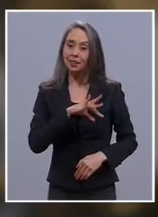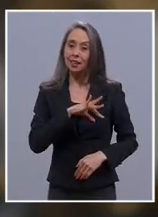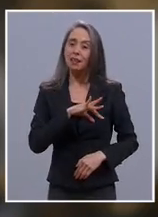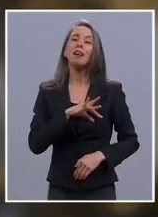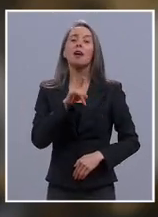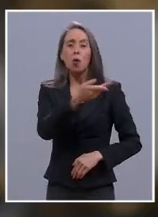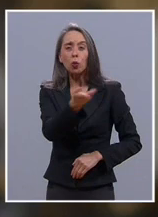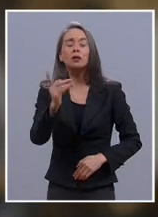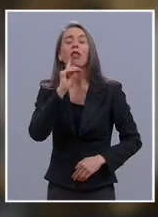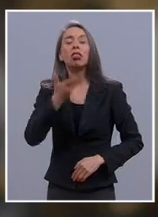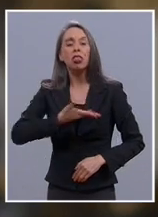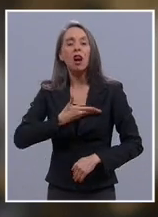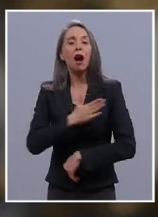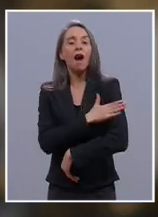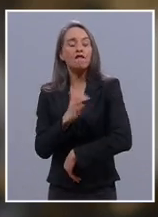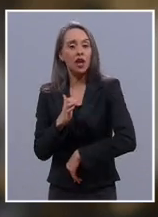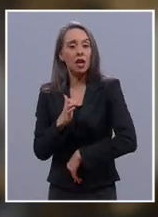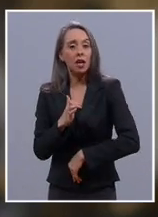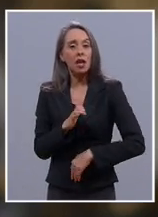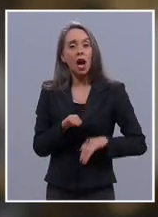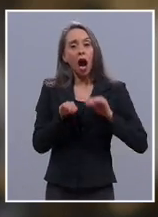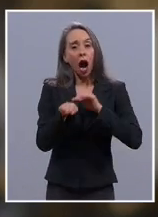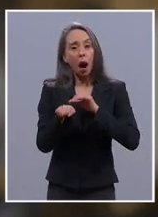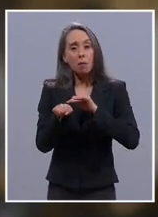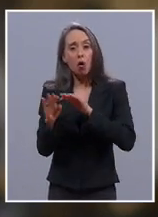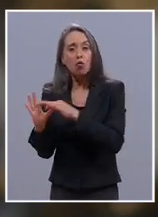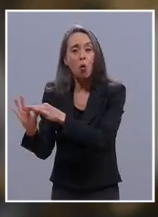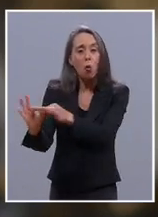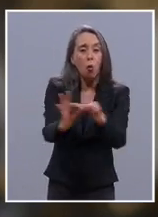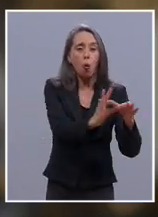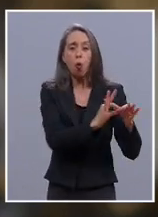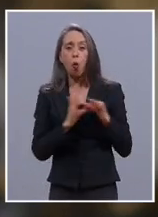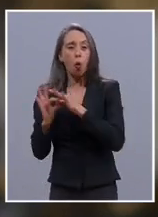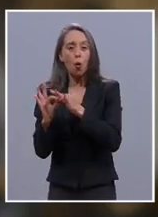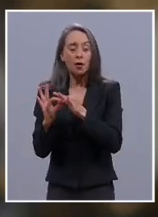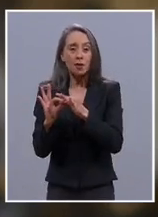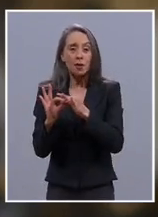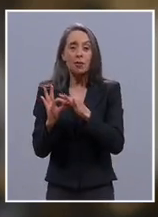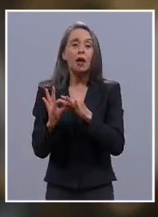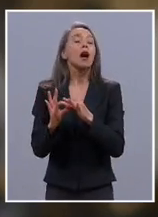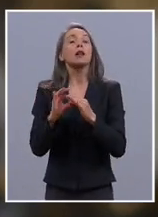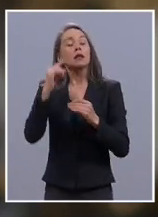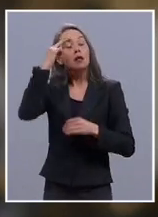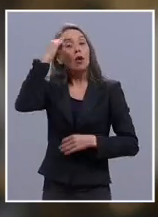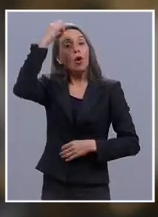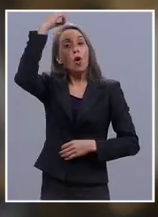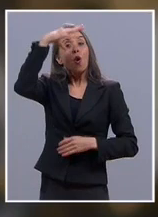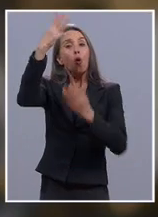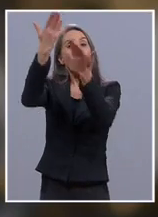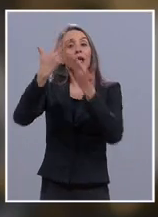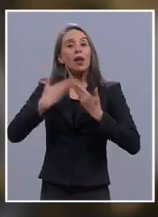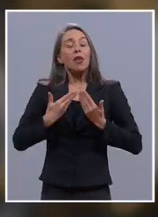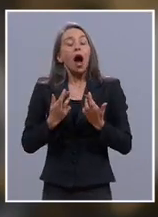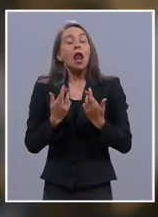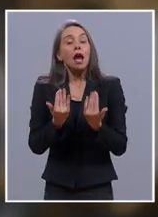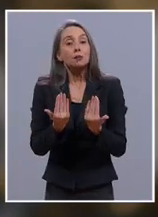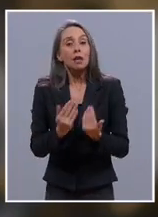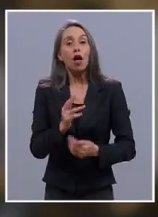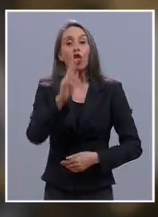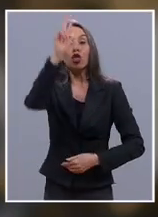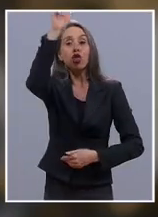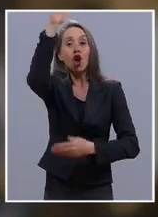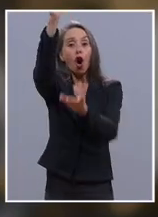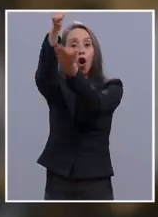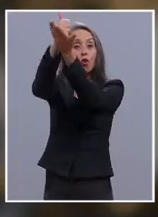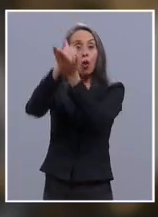tener fe que con el apoyo y la unidad de todos con la luz de la esperanza y con la ayuda de dios